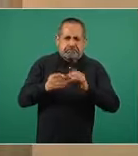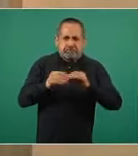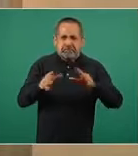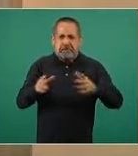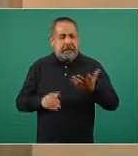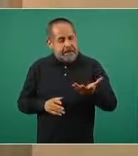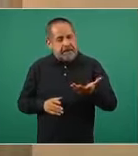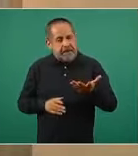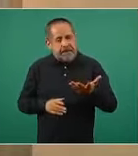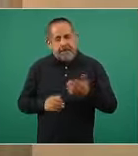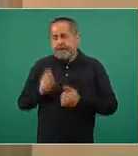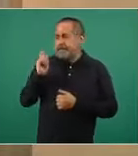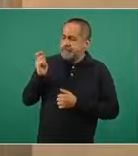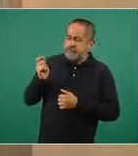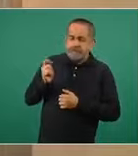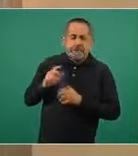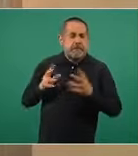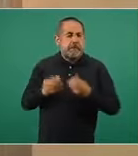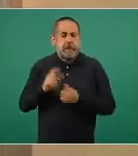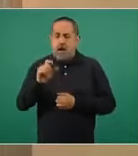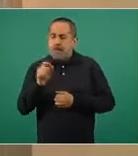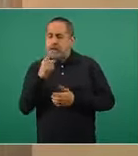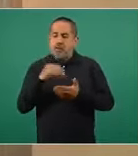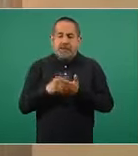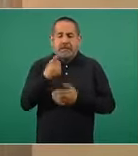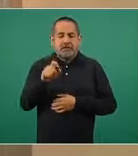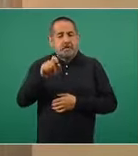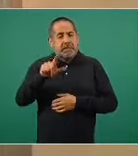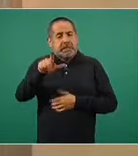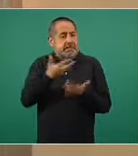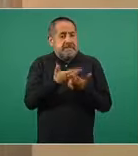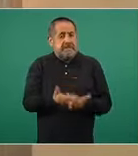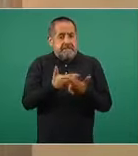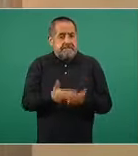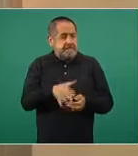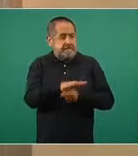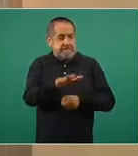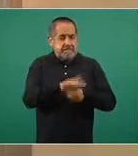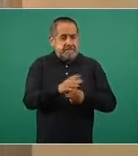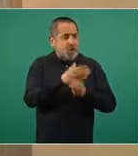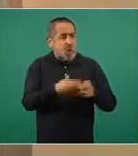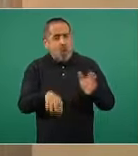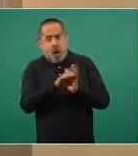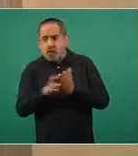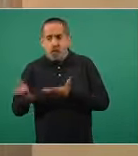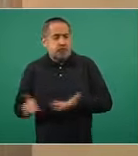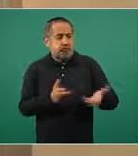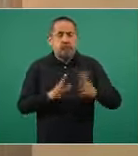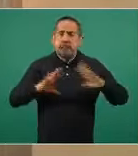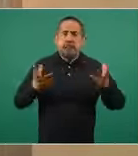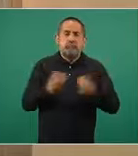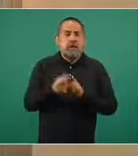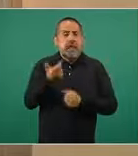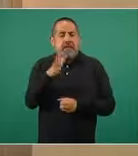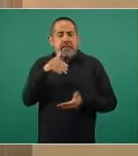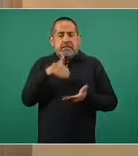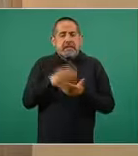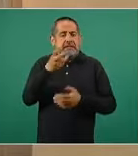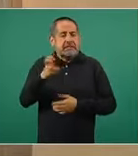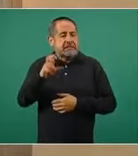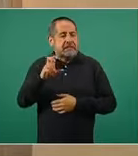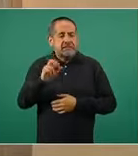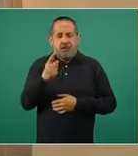resalte tanto, pues tenemos un total de 21.127 camas disponibles. Actualmente tenemos un total de 10.321